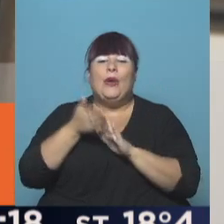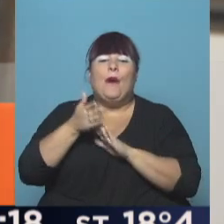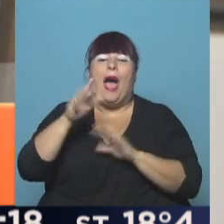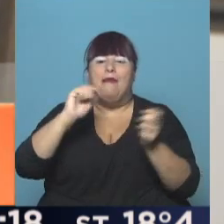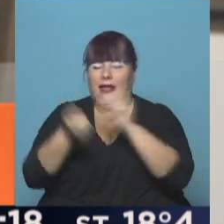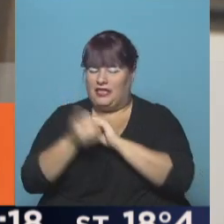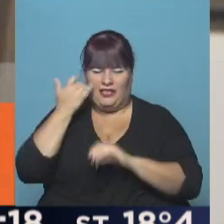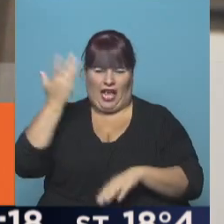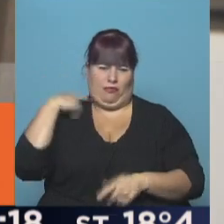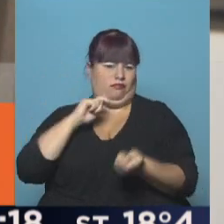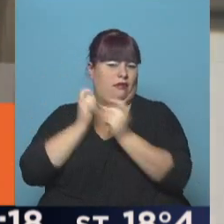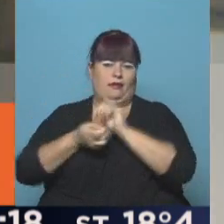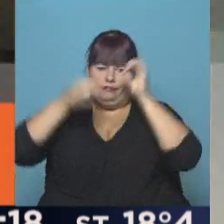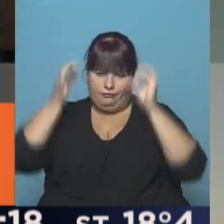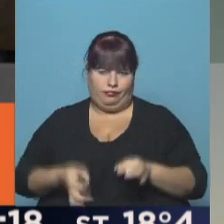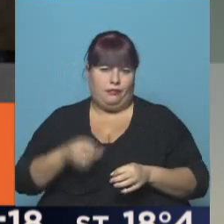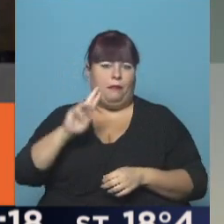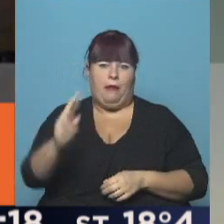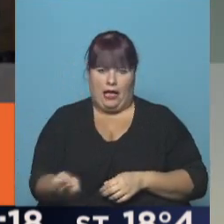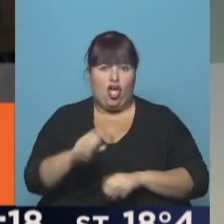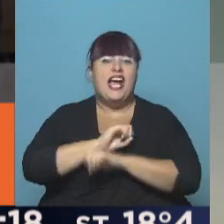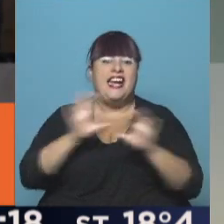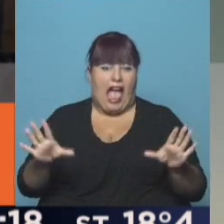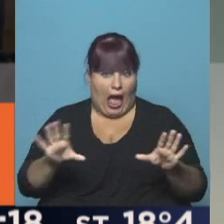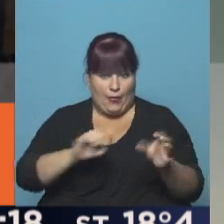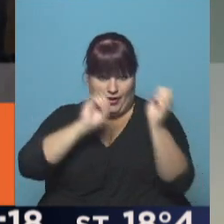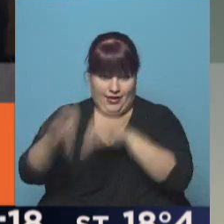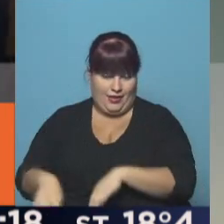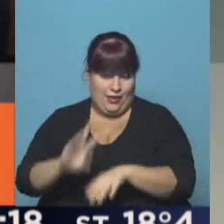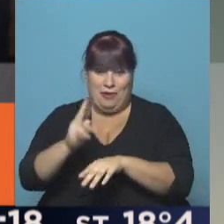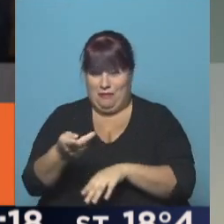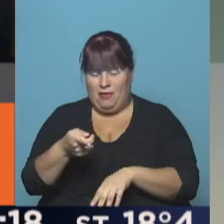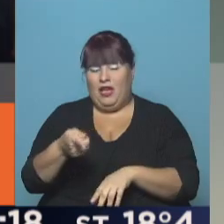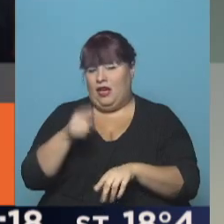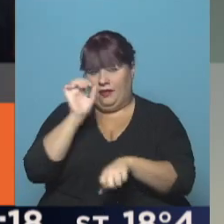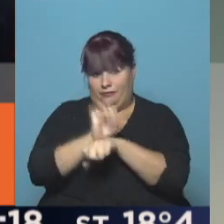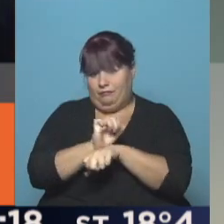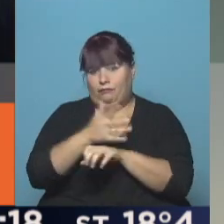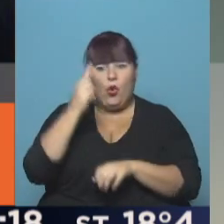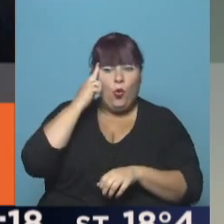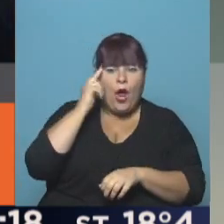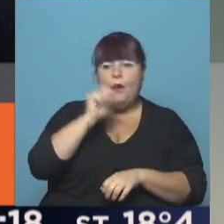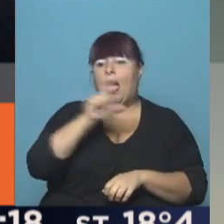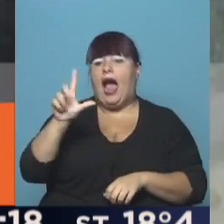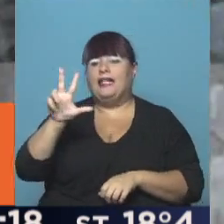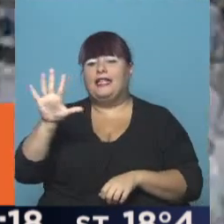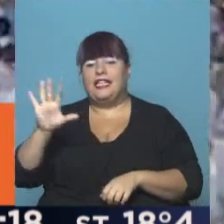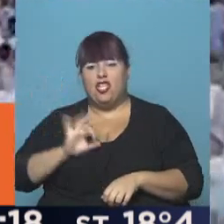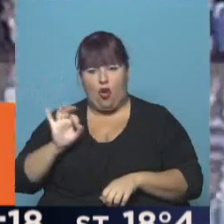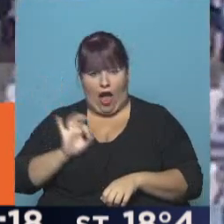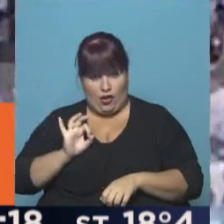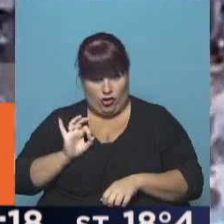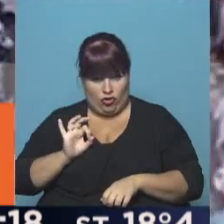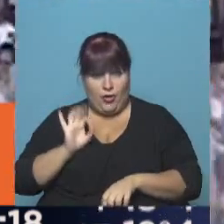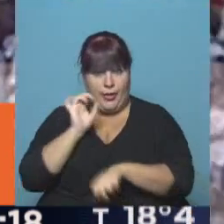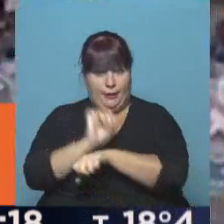ya cambio en las últimas horas a homicidio agravado esto lleva a penas que van entre los 9 y 35 años